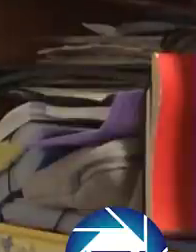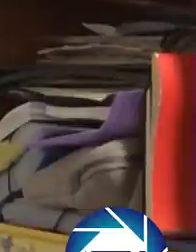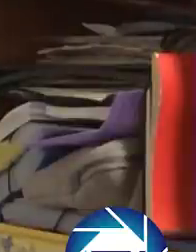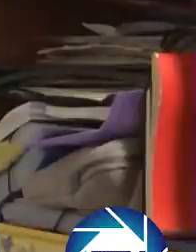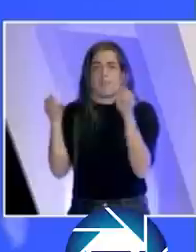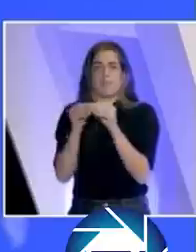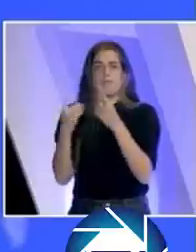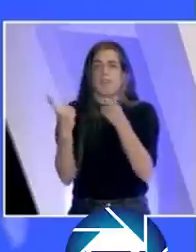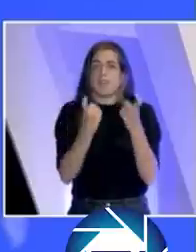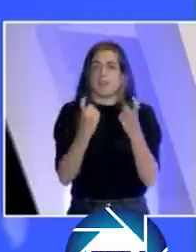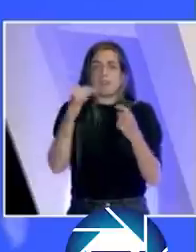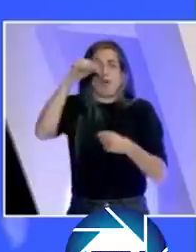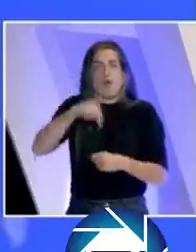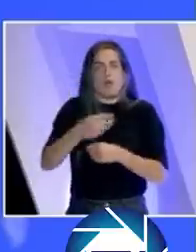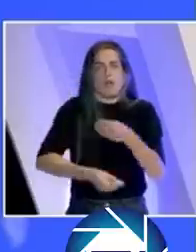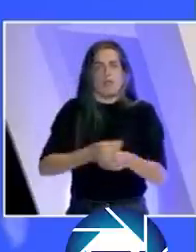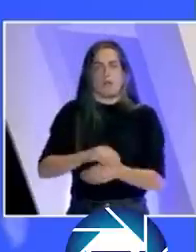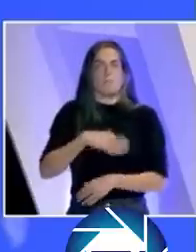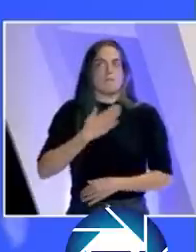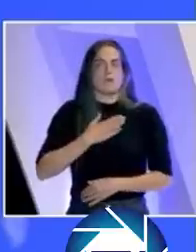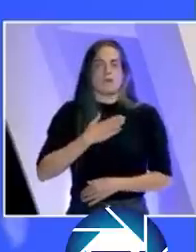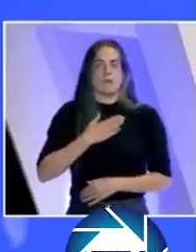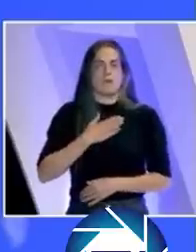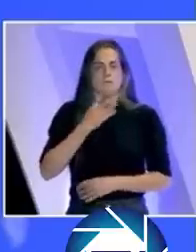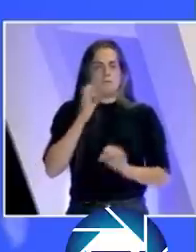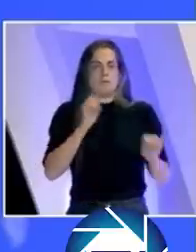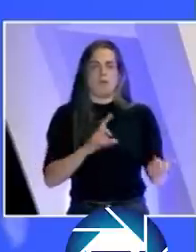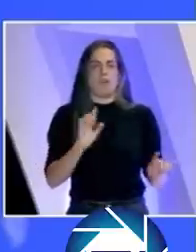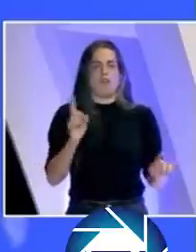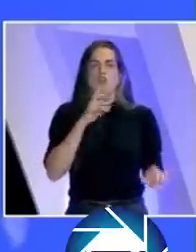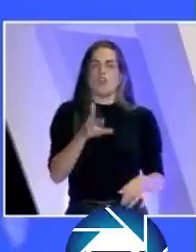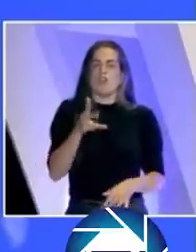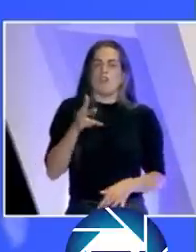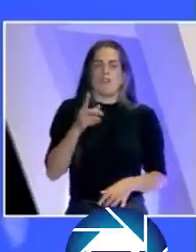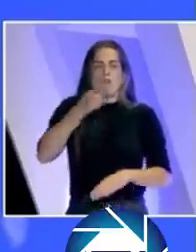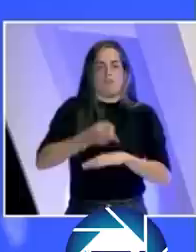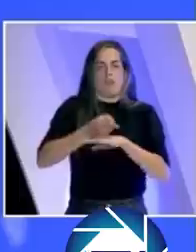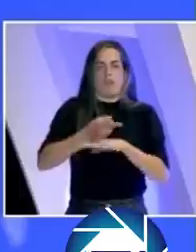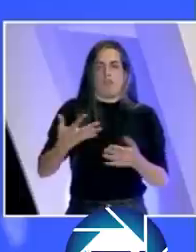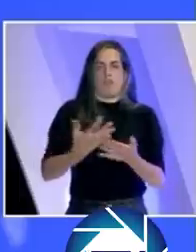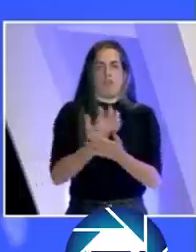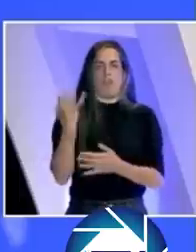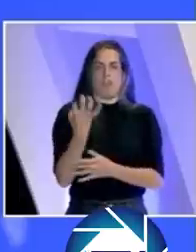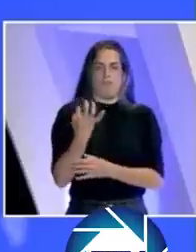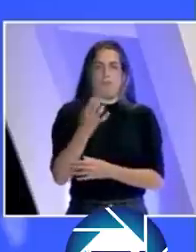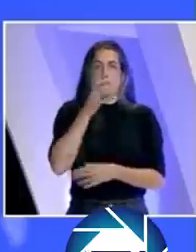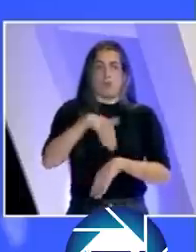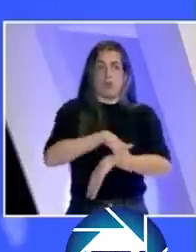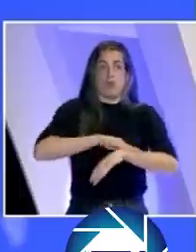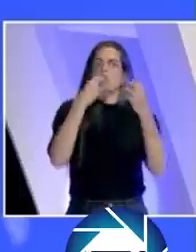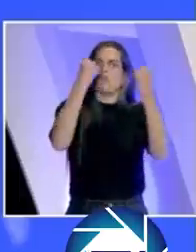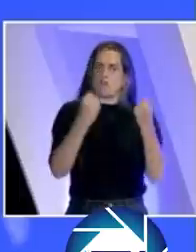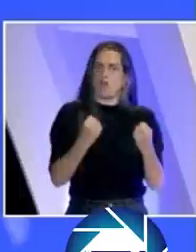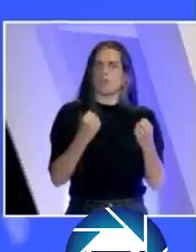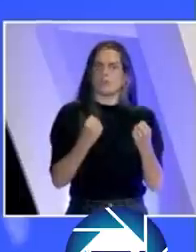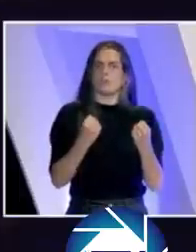eso necesitas unas mayorías que no son las que tiene Pedro Sánchez. Entonces, yo creo que todo esto vuelve a ser marear la perdiz, volver a